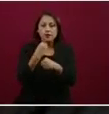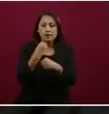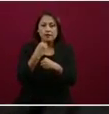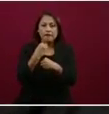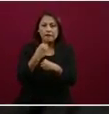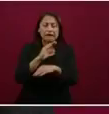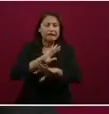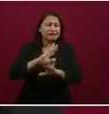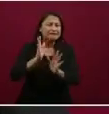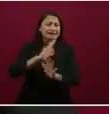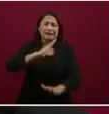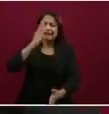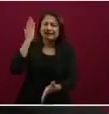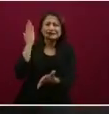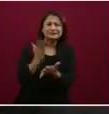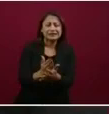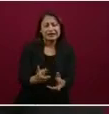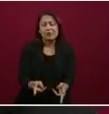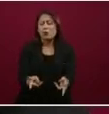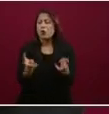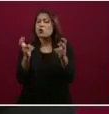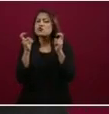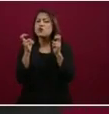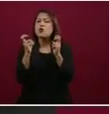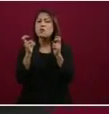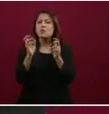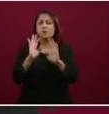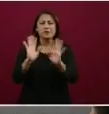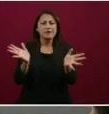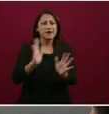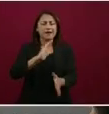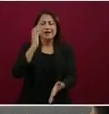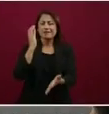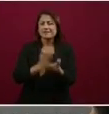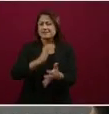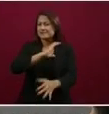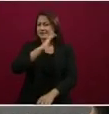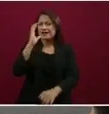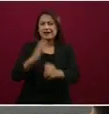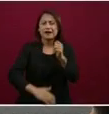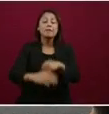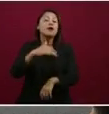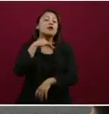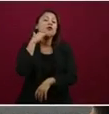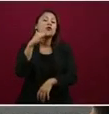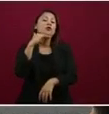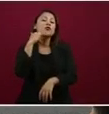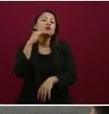en nada se acaba el guachi col se termina la corrupción